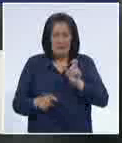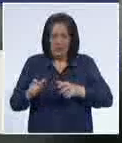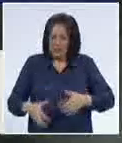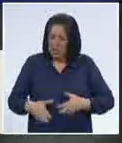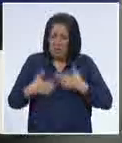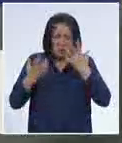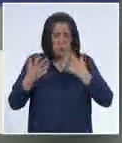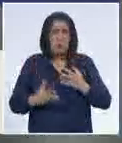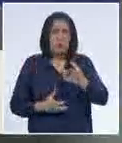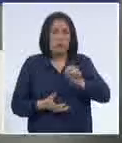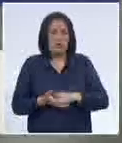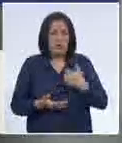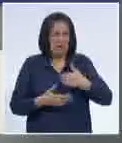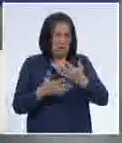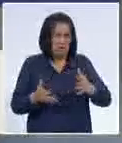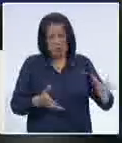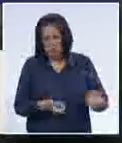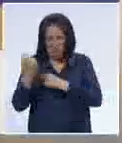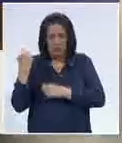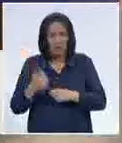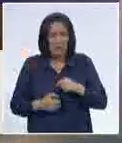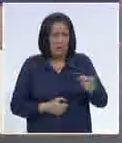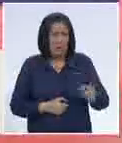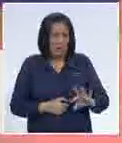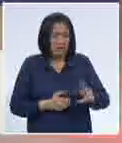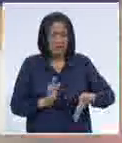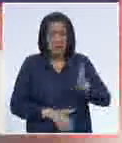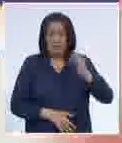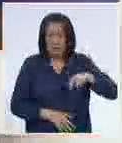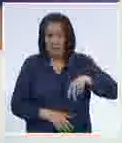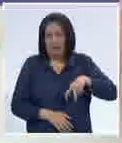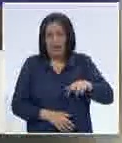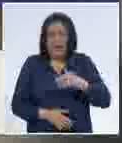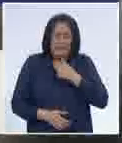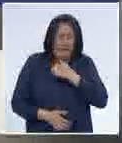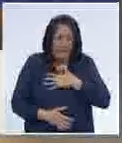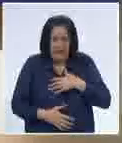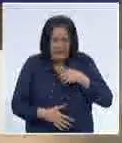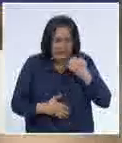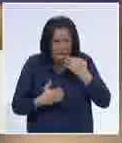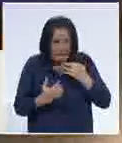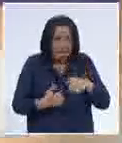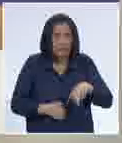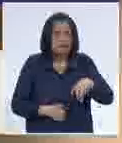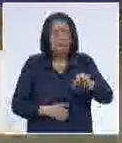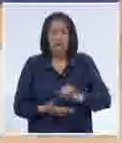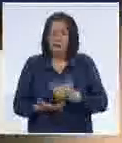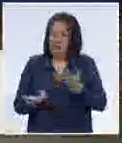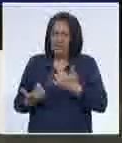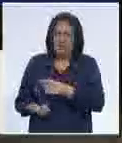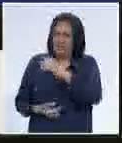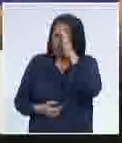como estamos observando ahí, que le quitan toda la ropa, ¿no? Y luego este delincuente se marchó adolorido y avergonzado. Lo más triste es que al final nunca llega